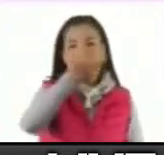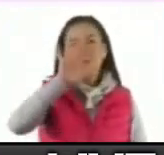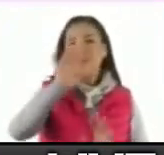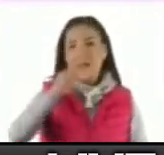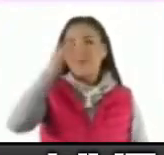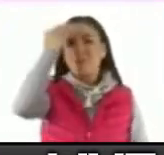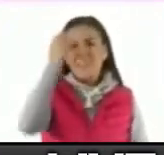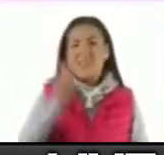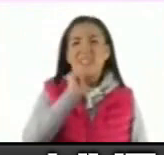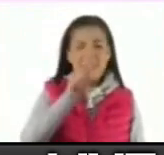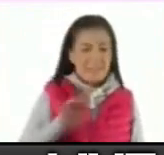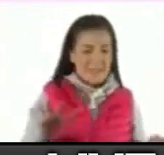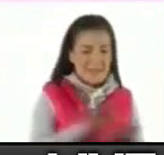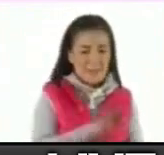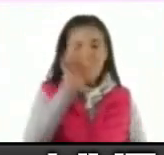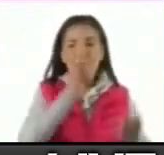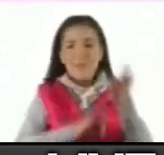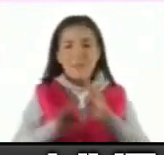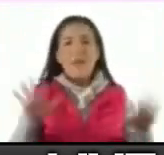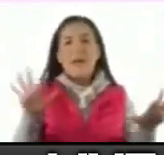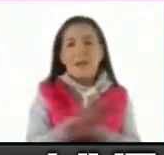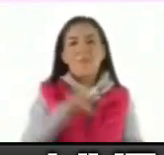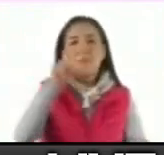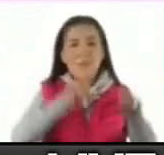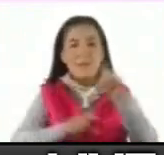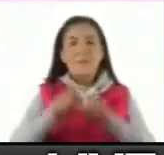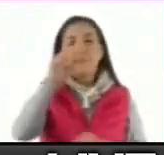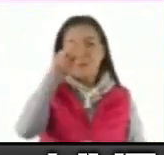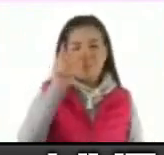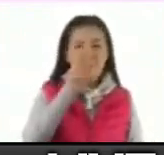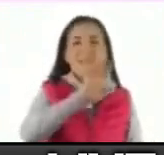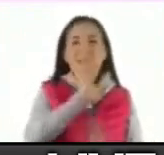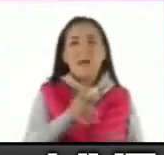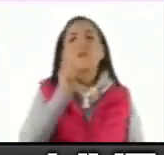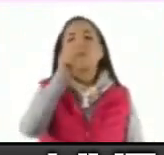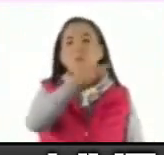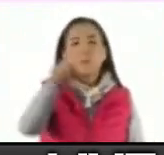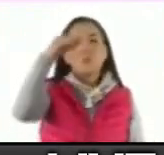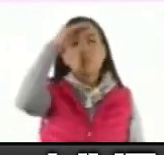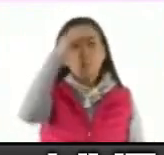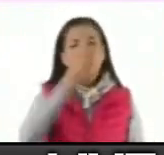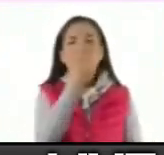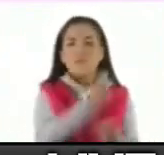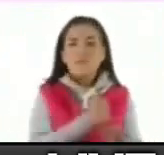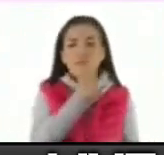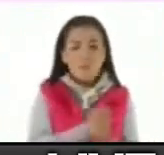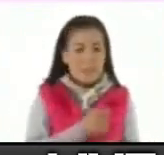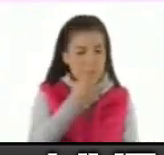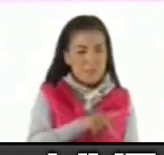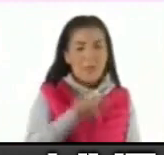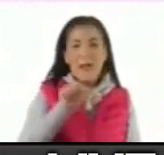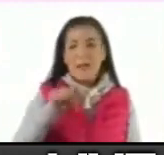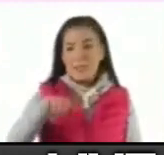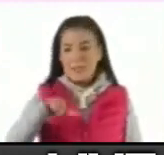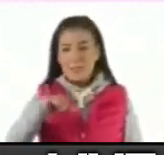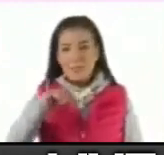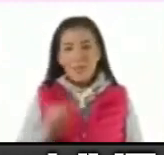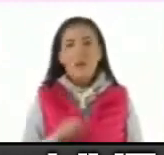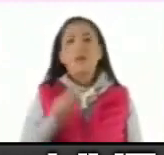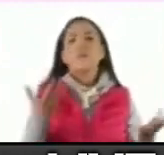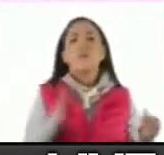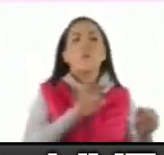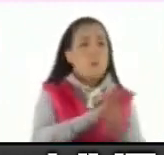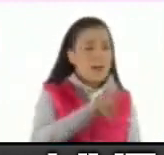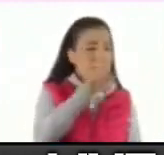cambio físico y un cambio químico. Piensen en las prácticas que realizaban los alquimistas. ¿Cuáles corresponden a un